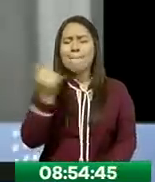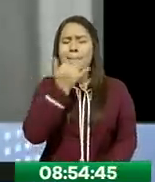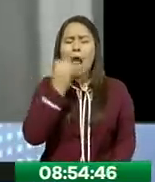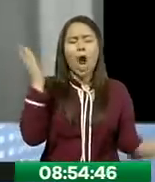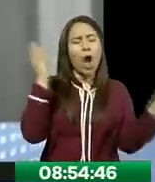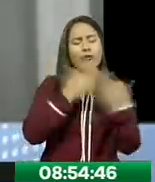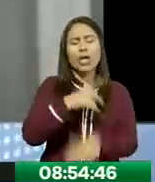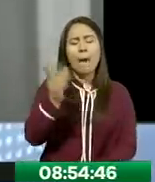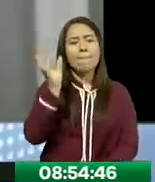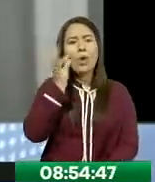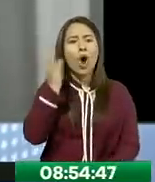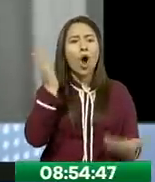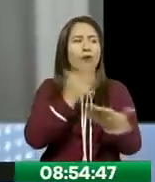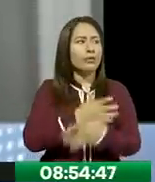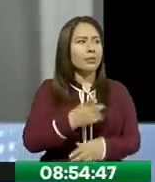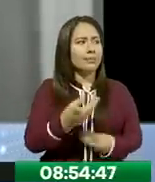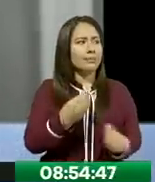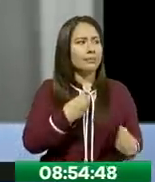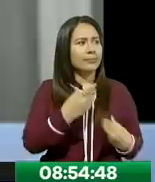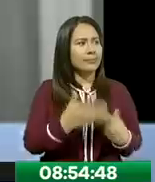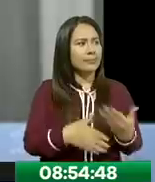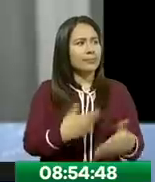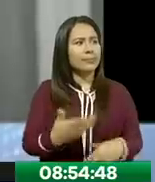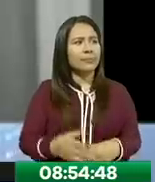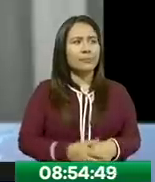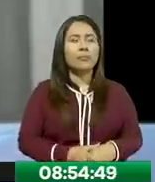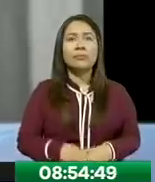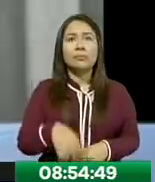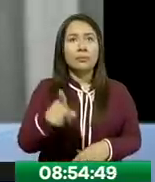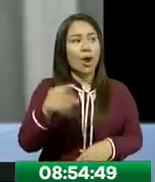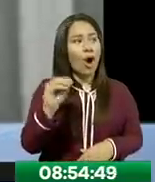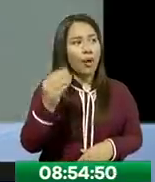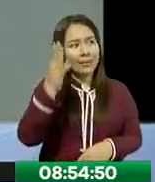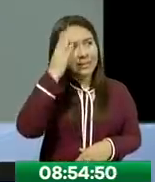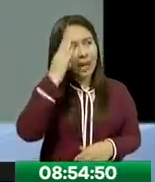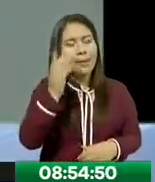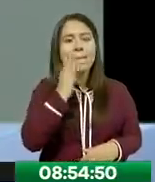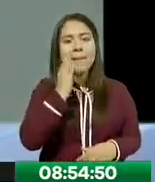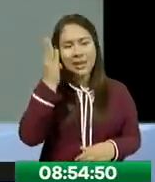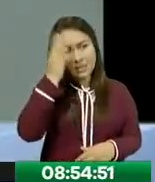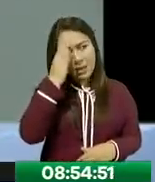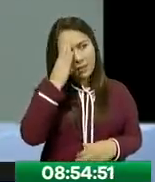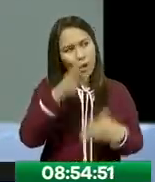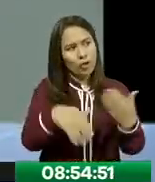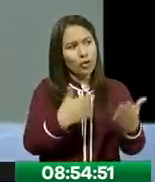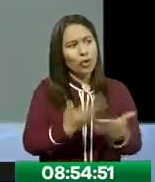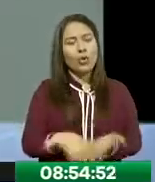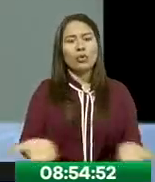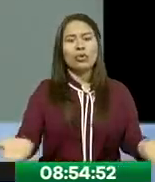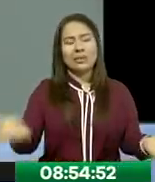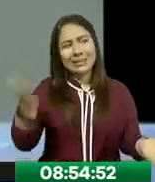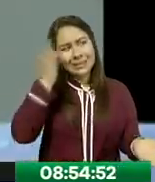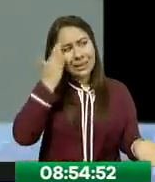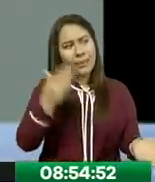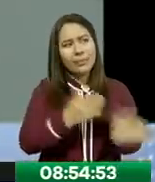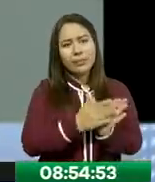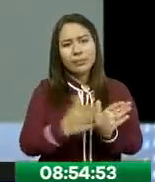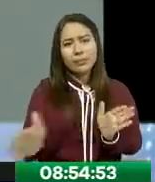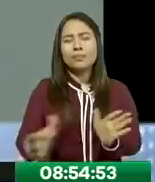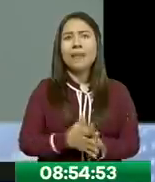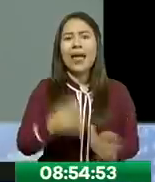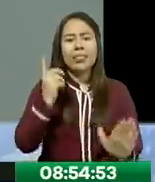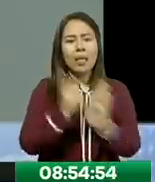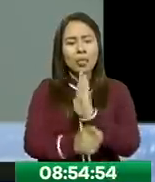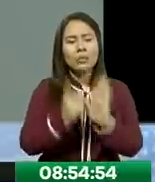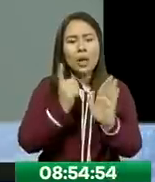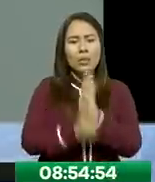malversado. Fue dejarle una documentación y la menor lo sabe y la mamá también lo sabe. Todos sabemos y mucho más los medios de comunicación que existen